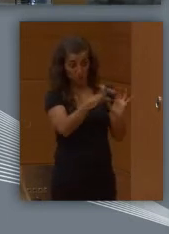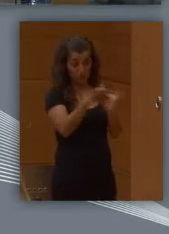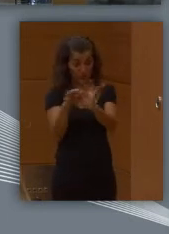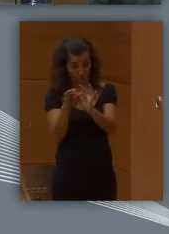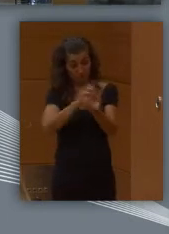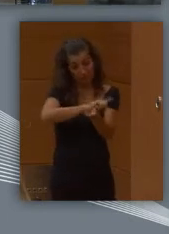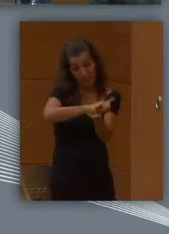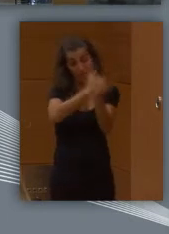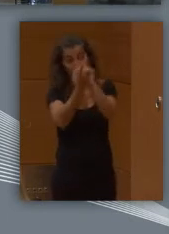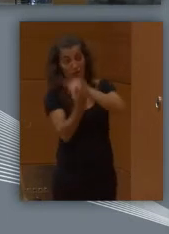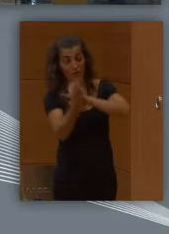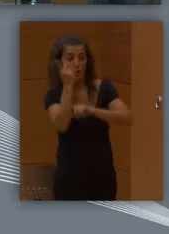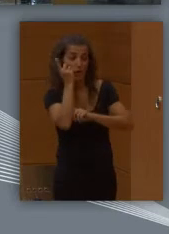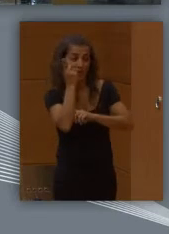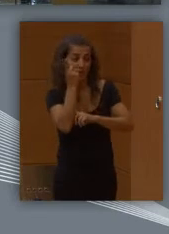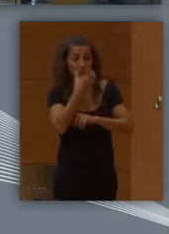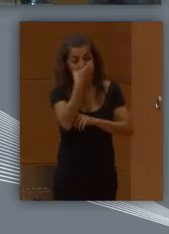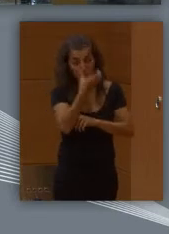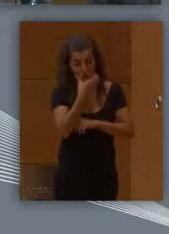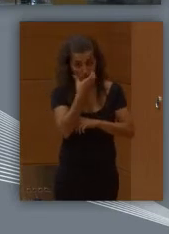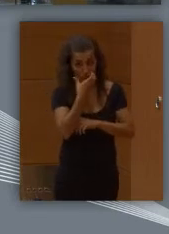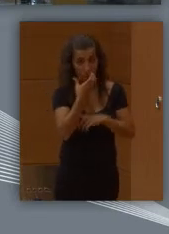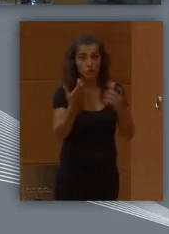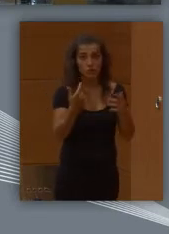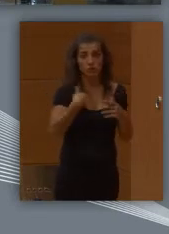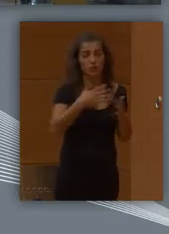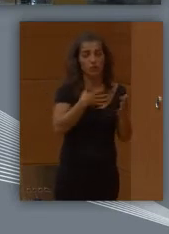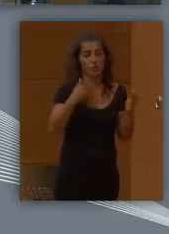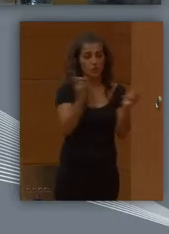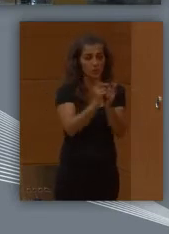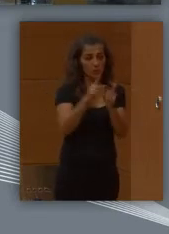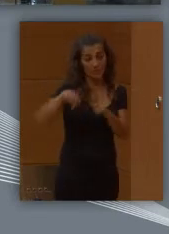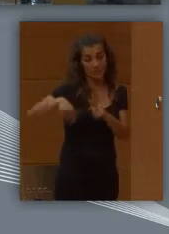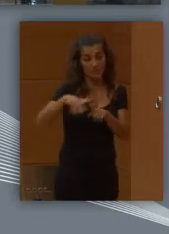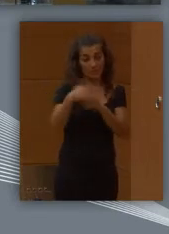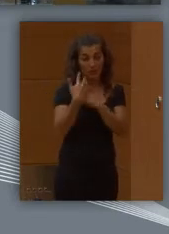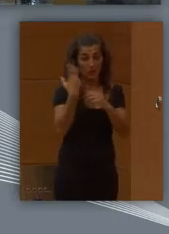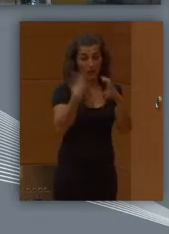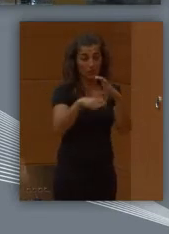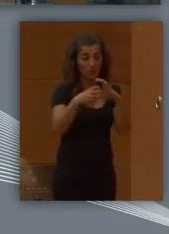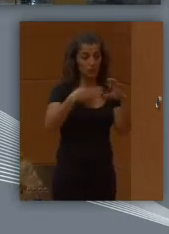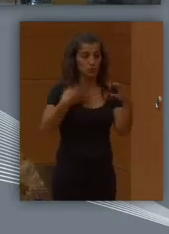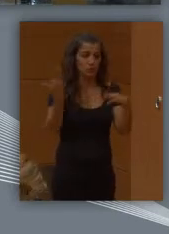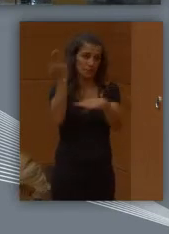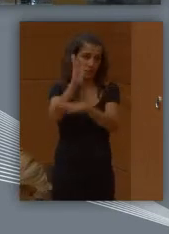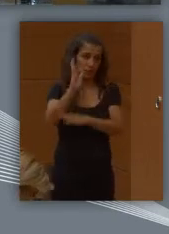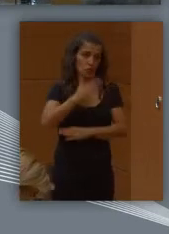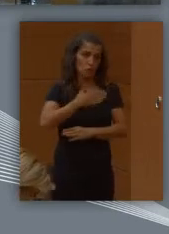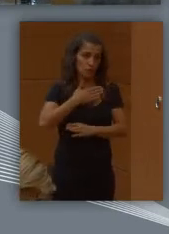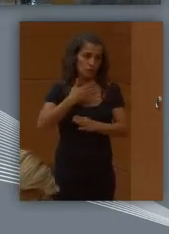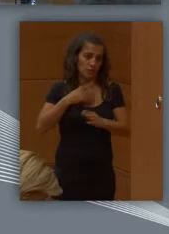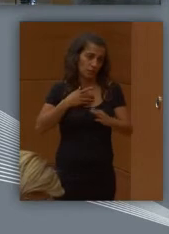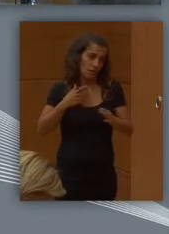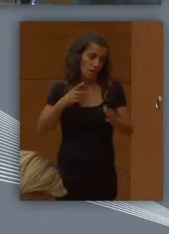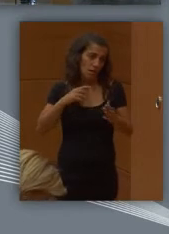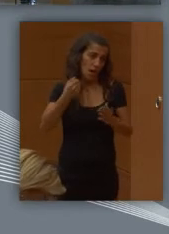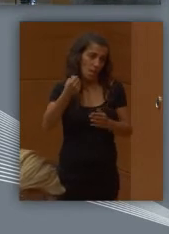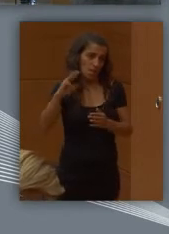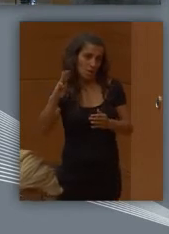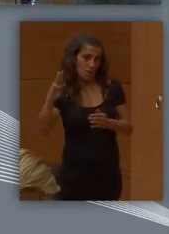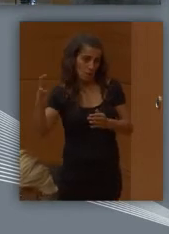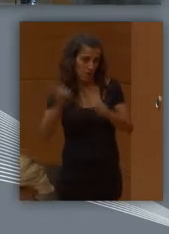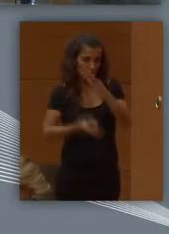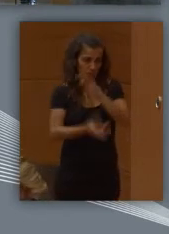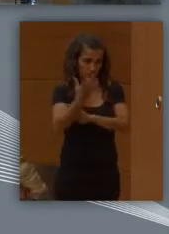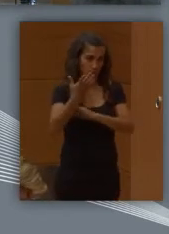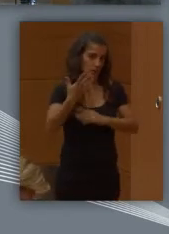ser breve, en este contexto va a ser en el que les voy a presentar rápidamente la aplicación que hemos desarrollado y que, por supuesto,